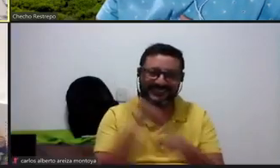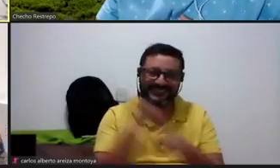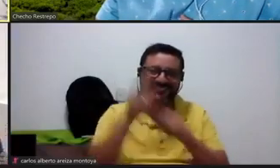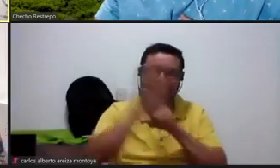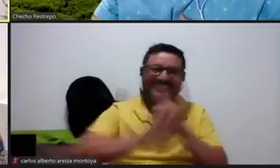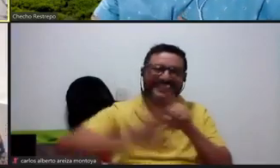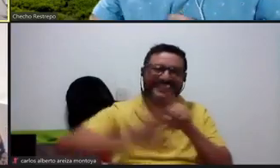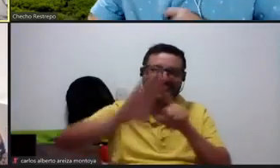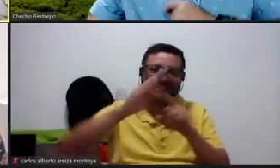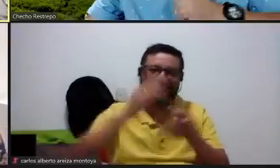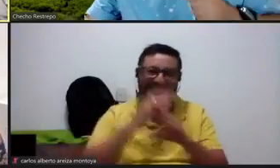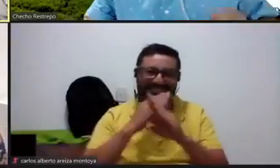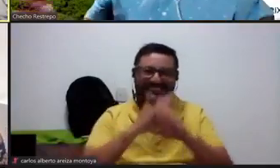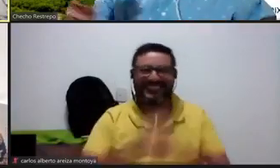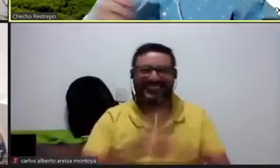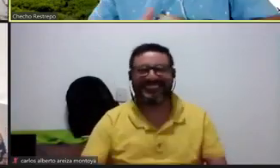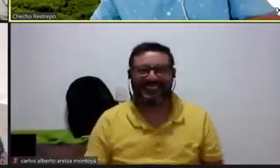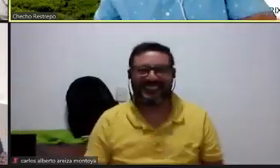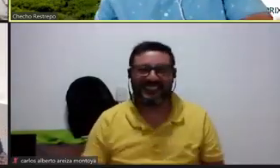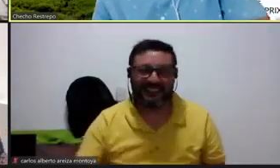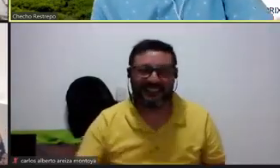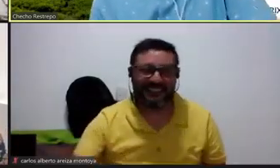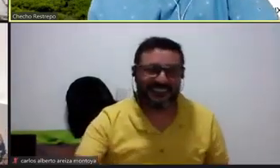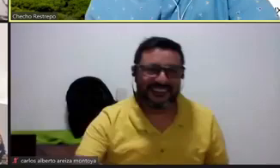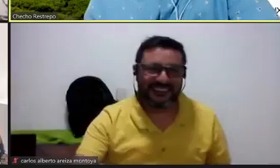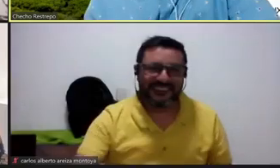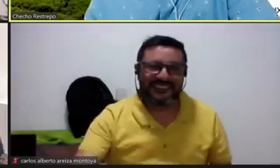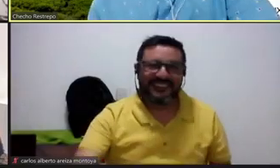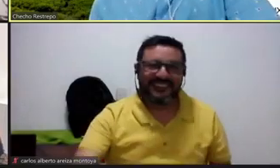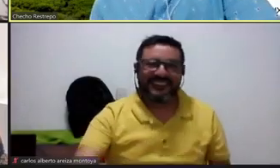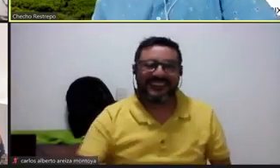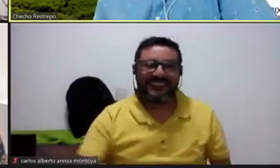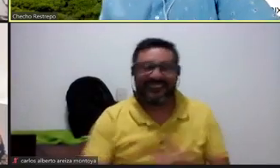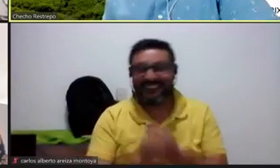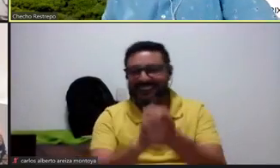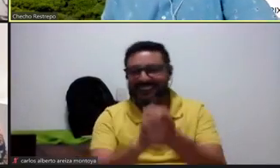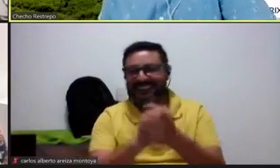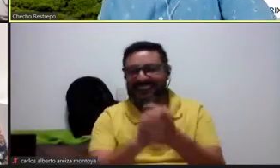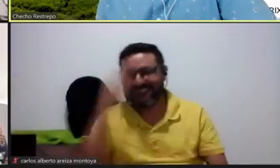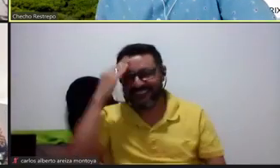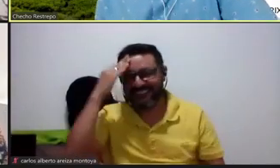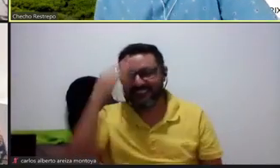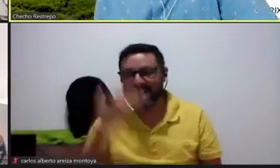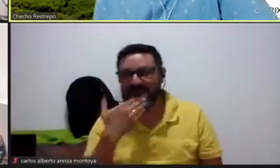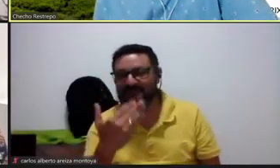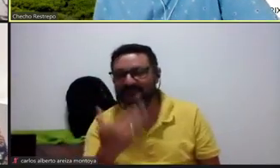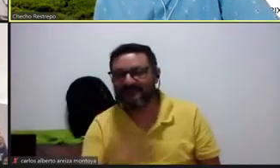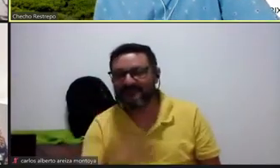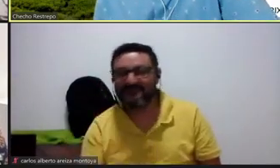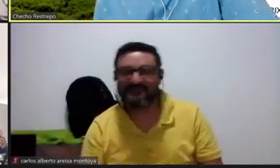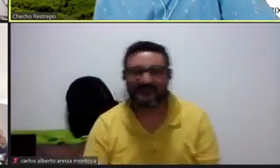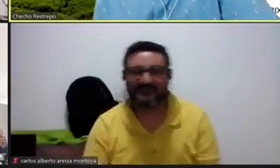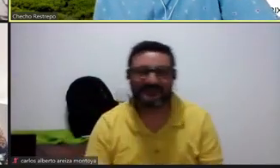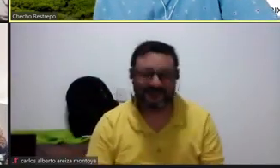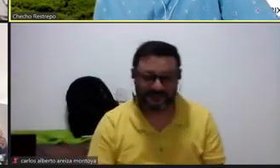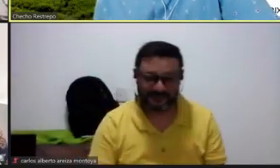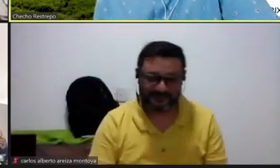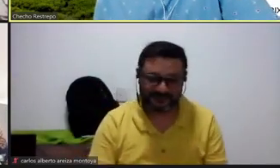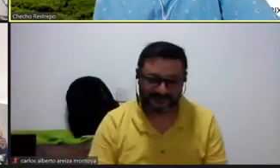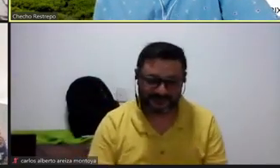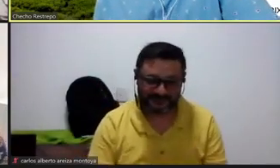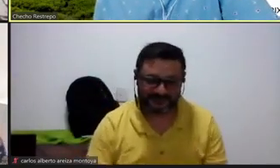de las lesiones. Sebas, de mi parte, muchas gracias. Yo me quedo con dos